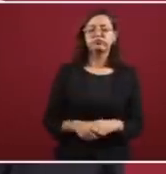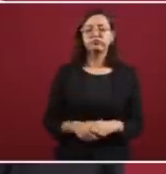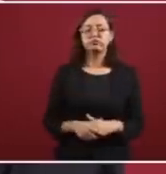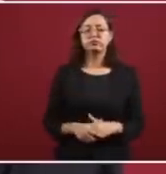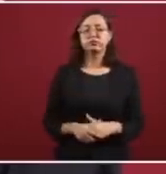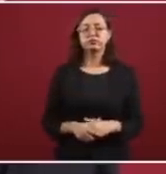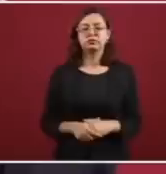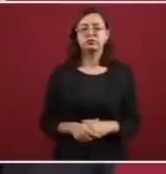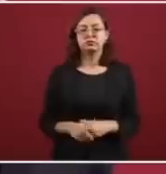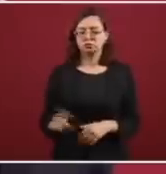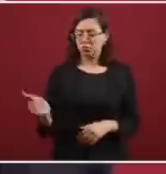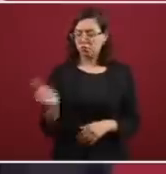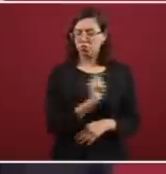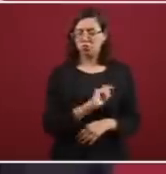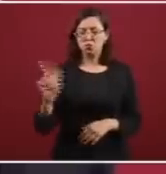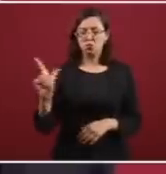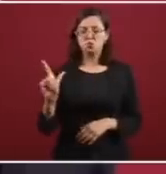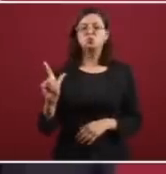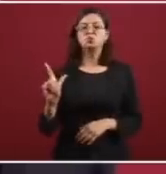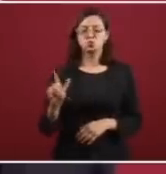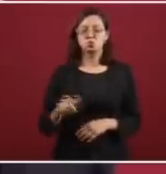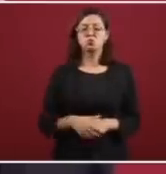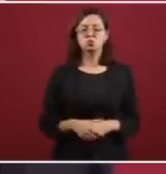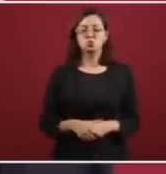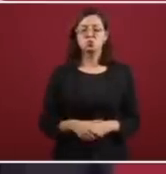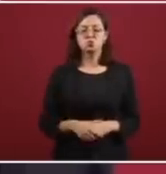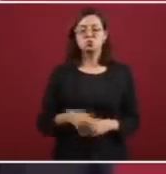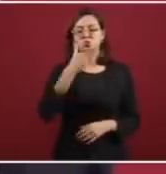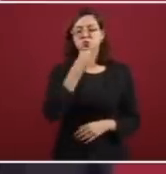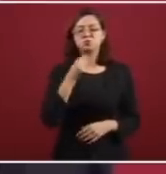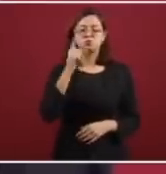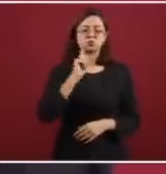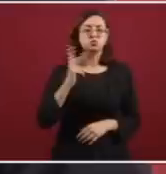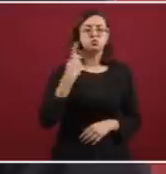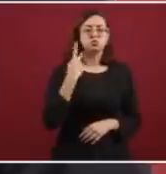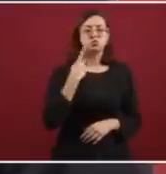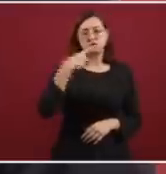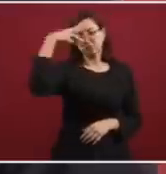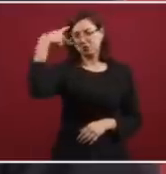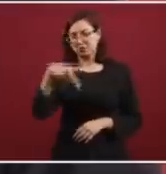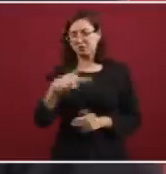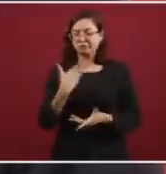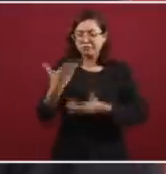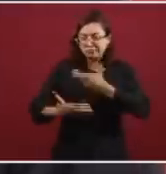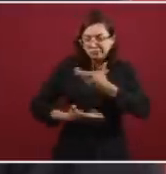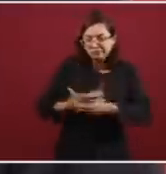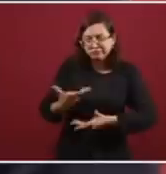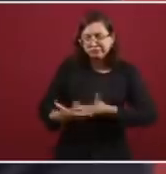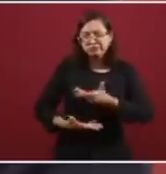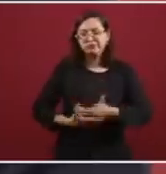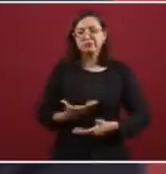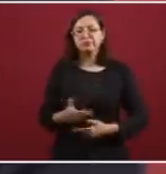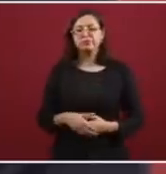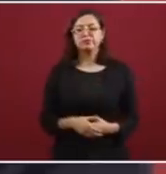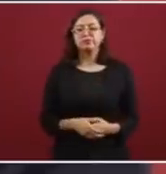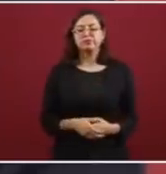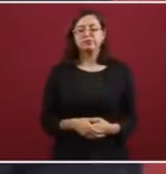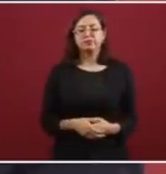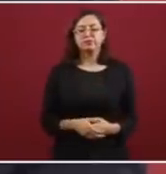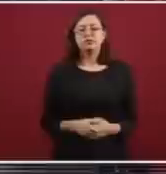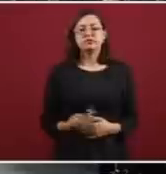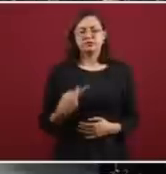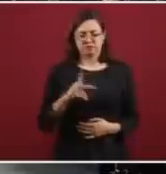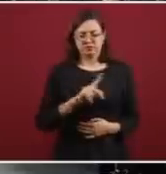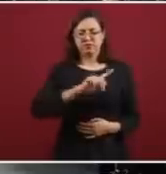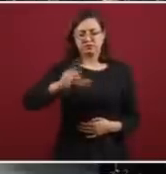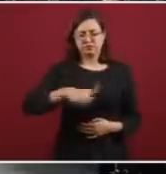Con mucho profesionalismo, los diplomáticos mexicanos. Además que les van